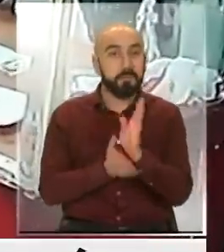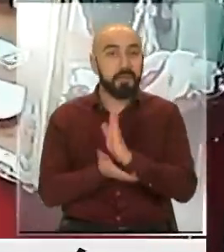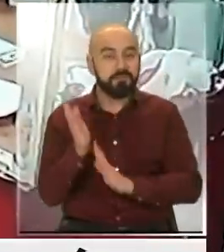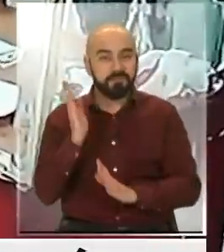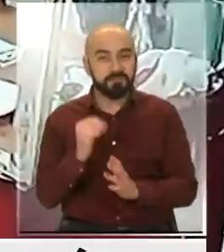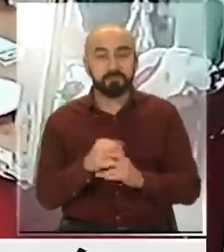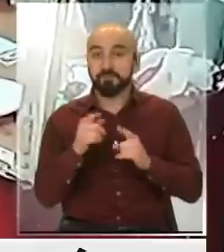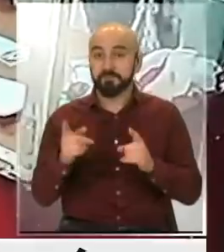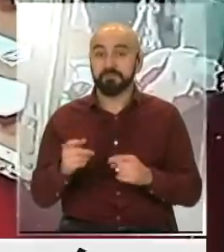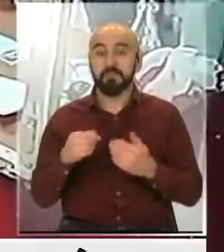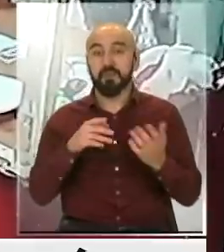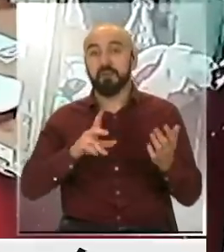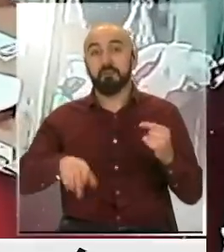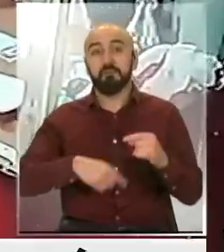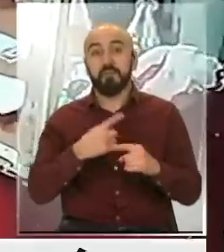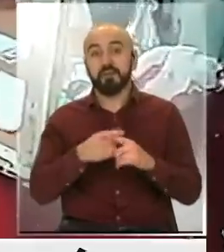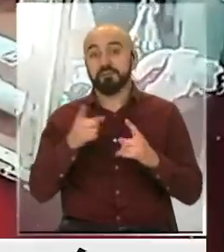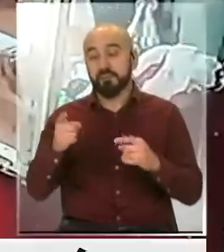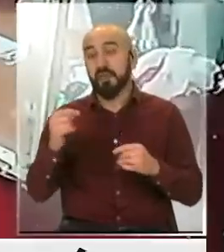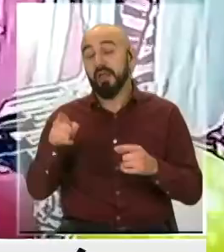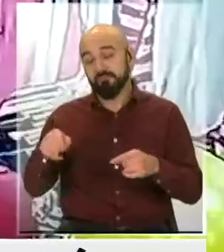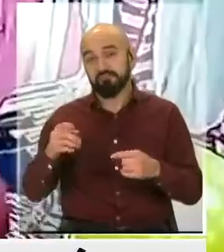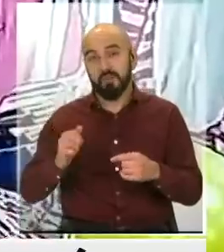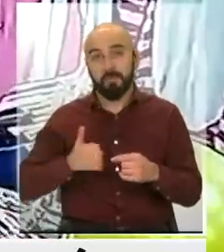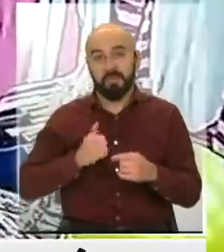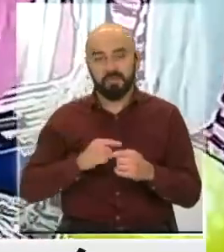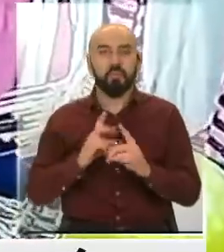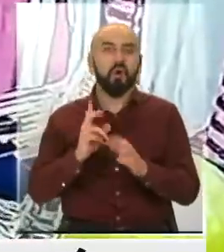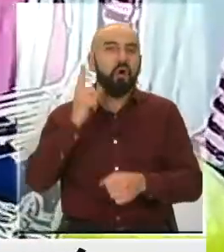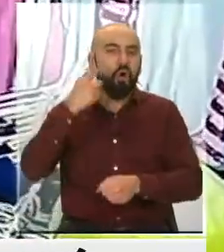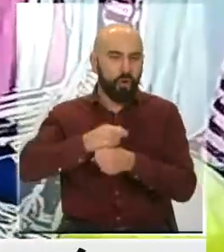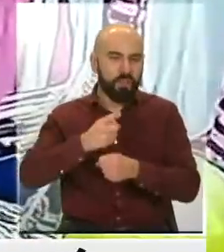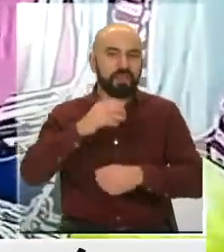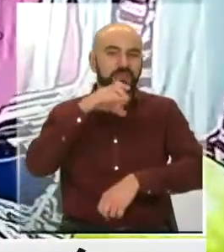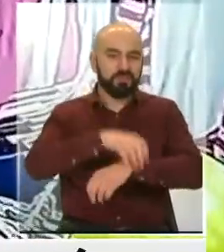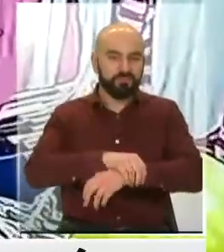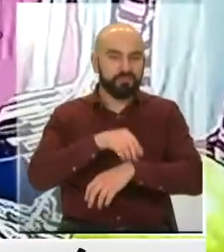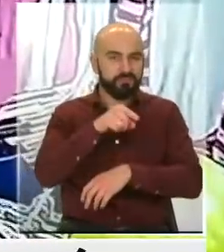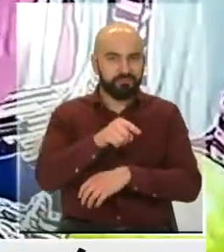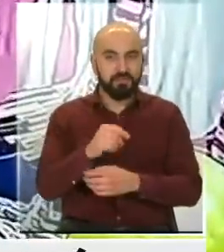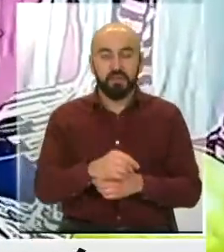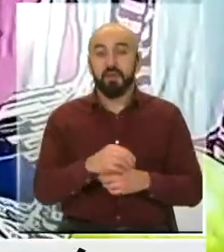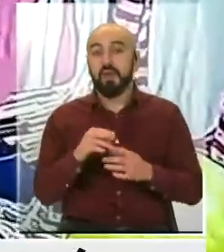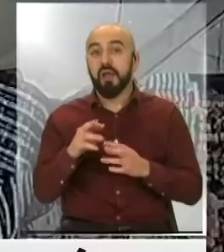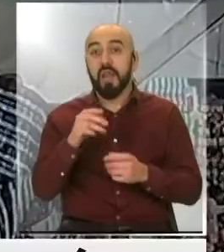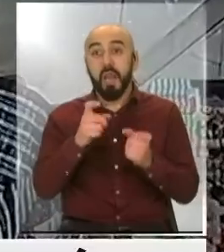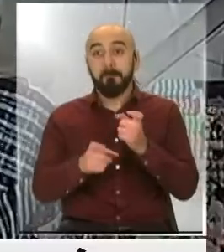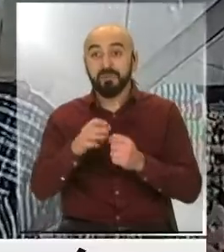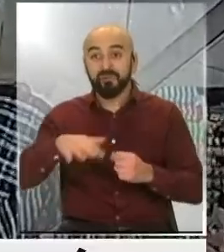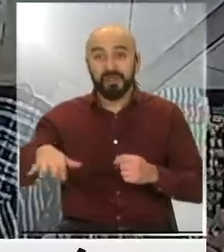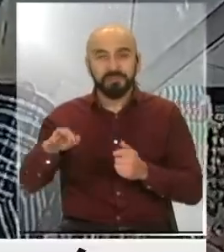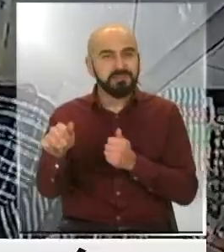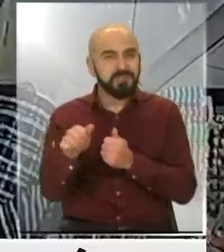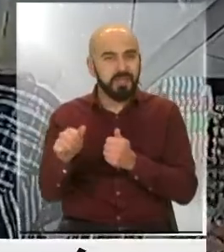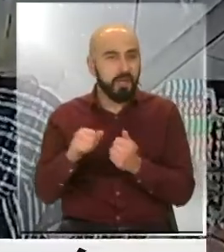acreditar y tras ello dar orden de detención para Denise Llanos. Cercanos de Ámbar siempre sospecharon de su